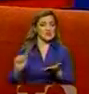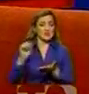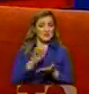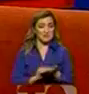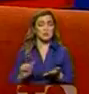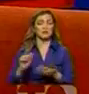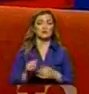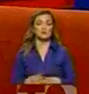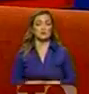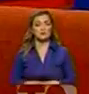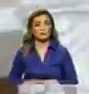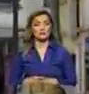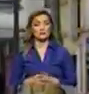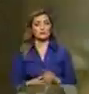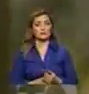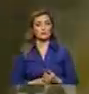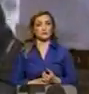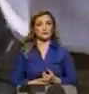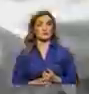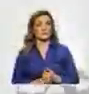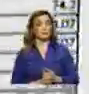política.